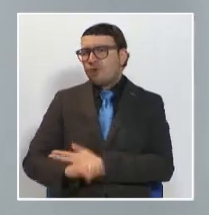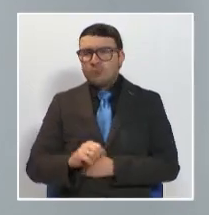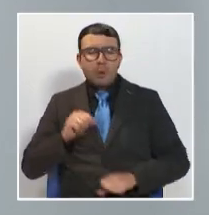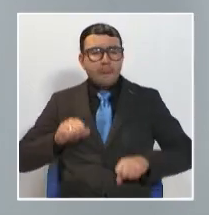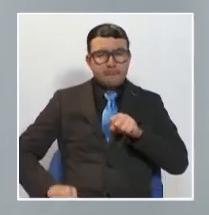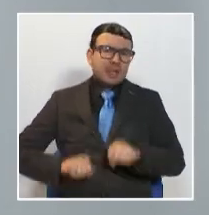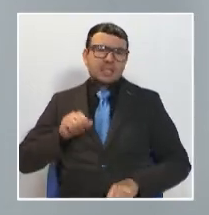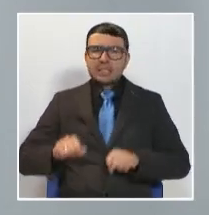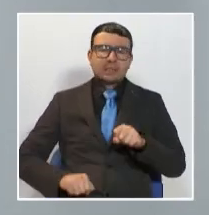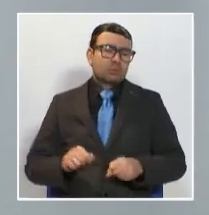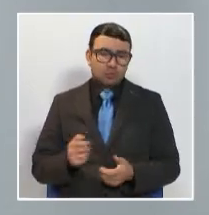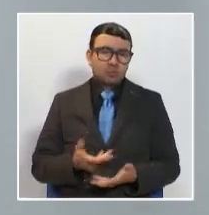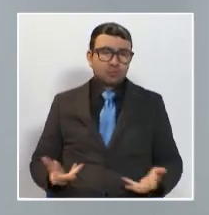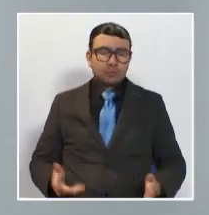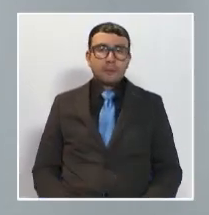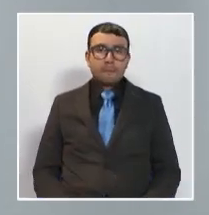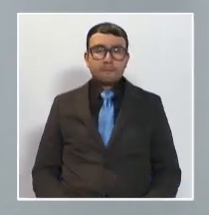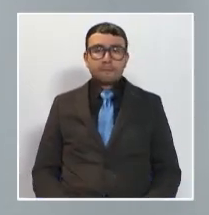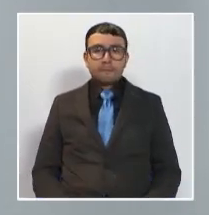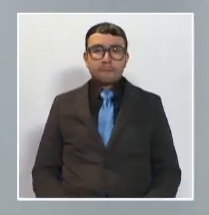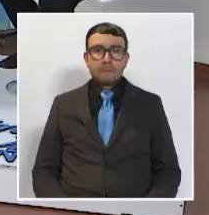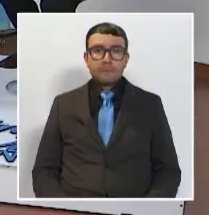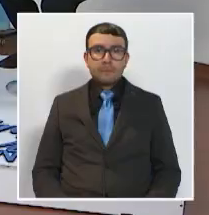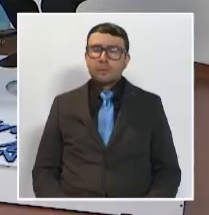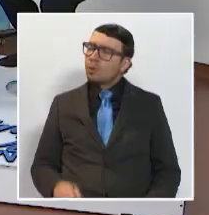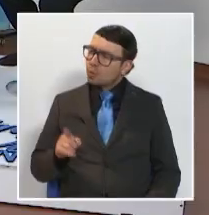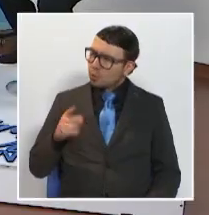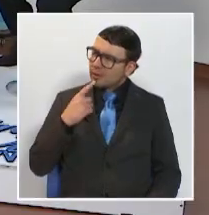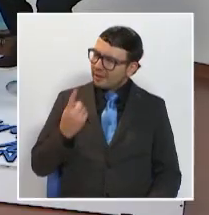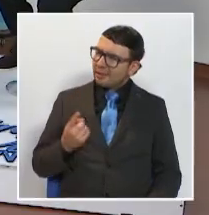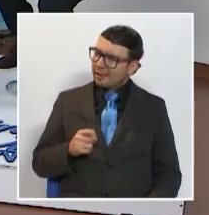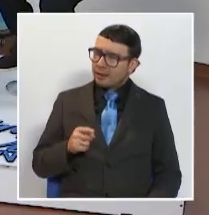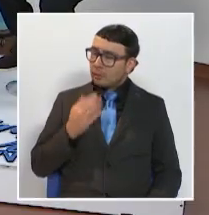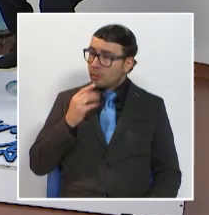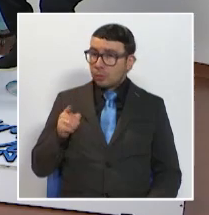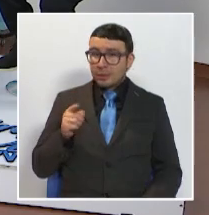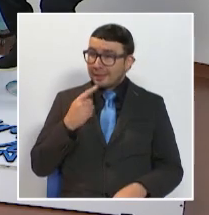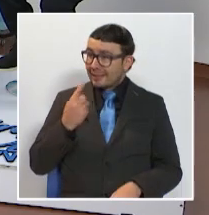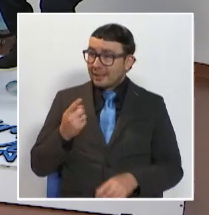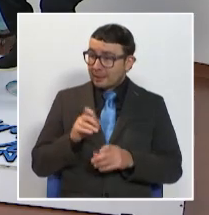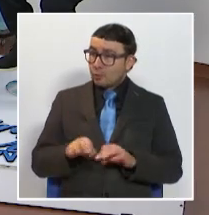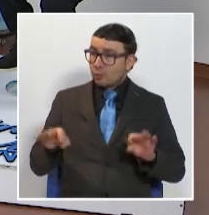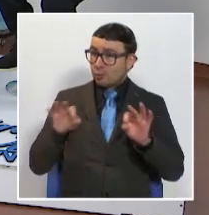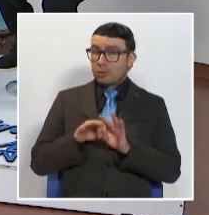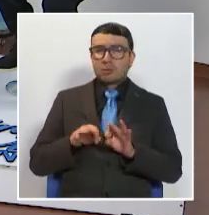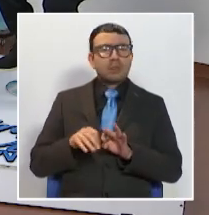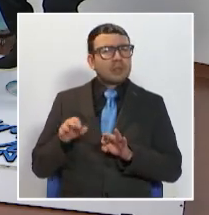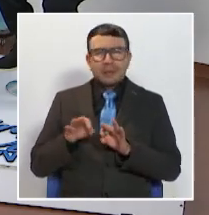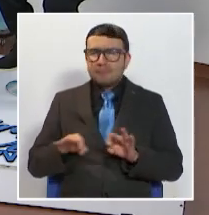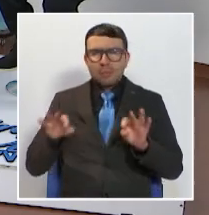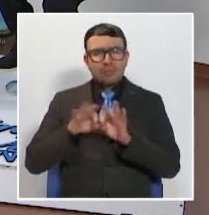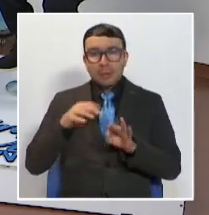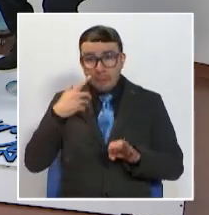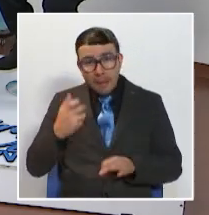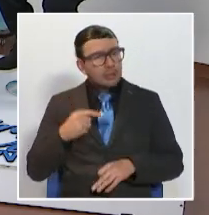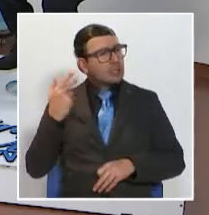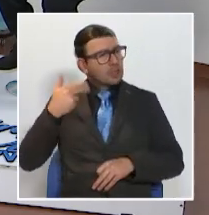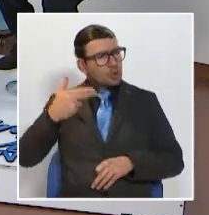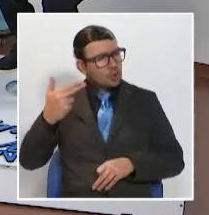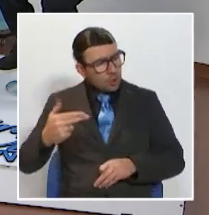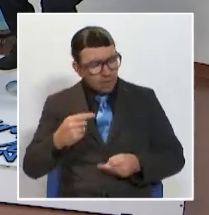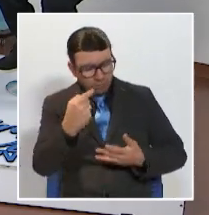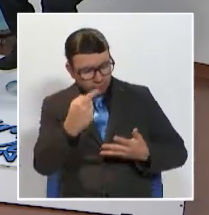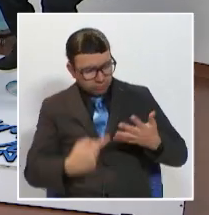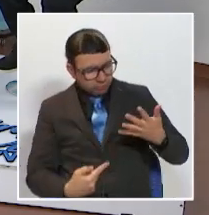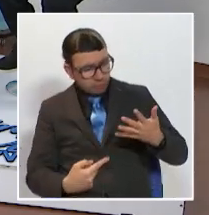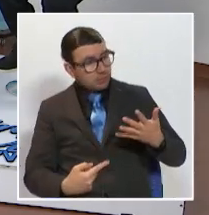bicicleta. Bueno, doctor Jaime Alberto, usted decía algo muy importante ahora en la ponencia suya, decía, lo más importante es la historia clínica. Exacto. Casi que